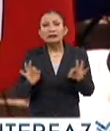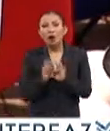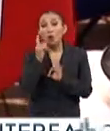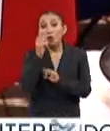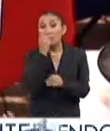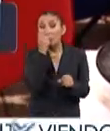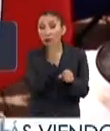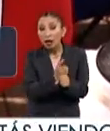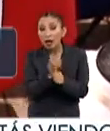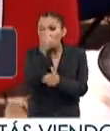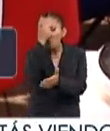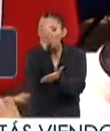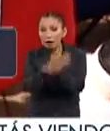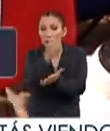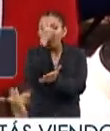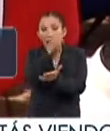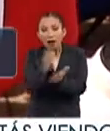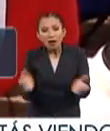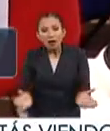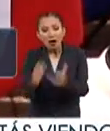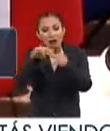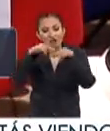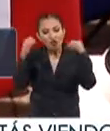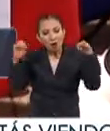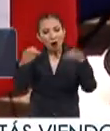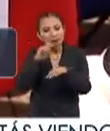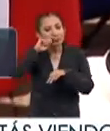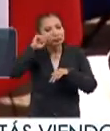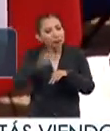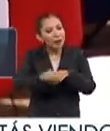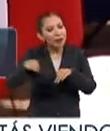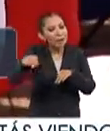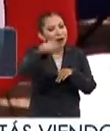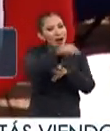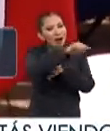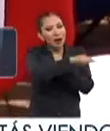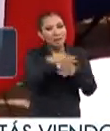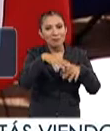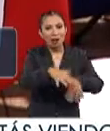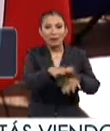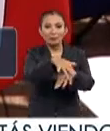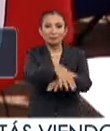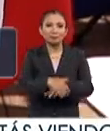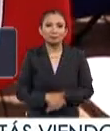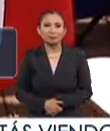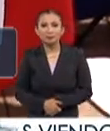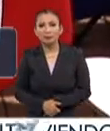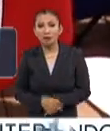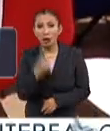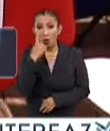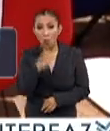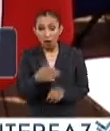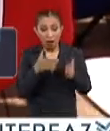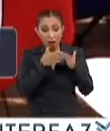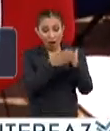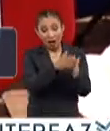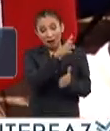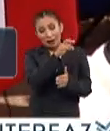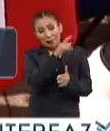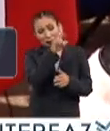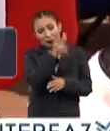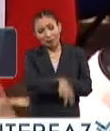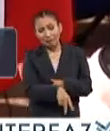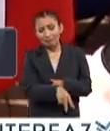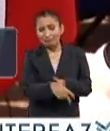una oportunidad única para promover un encuentro amistoso en nuestros mares. Una regata en la que sin